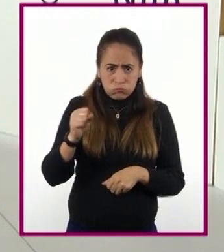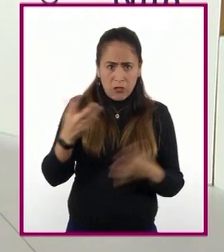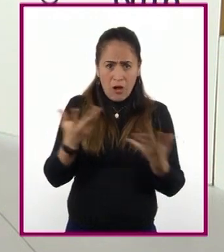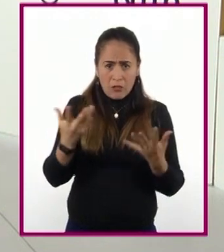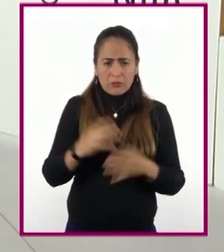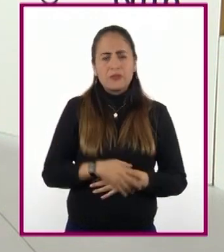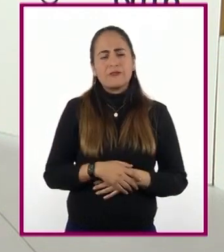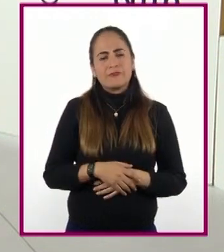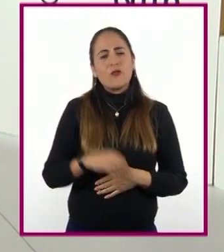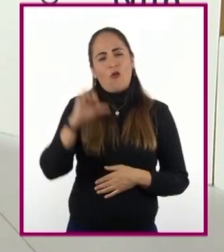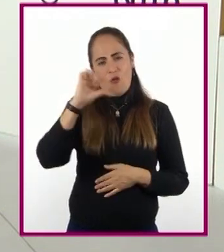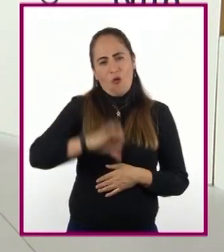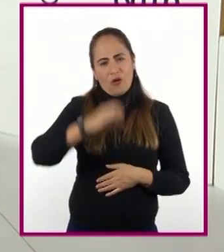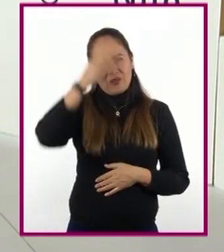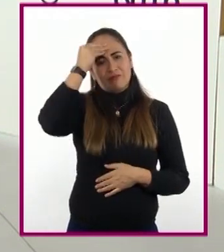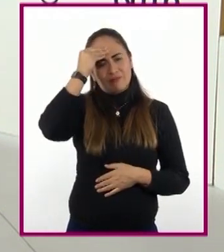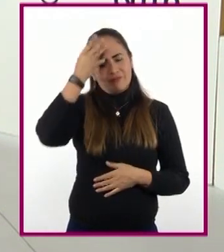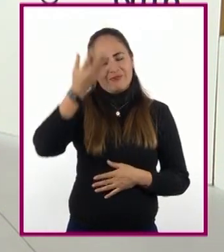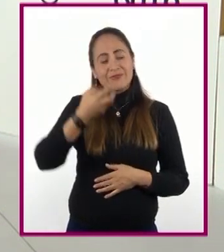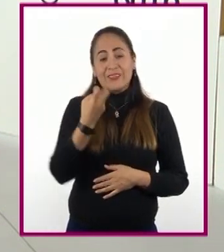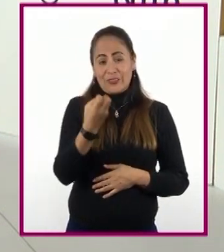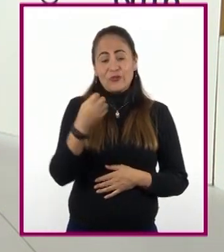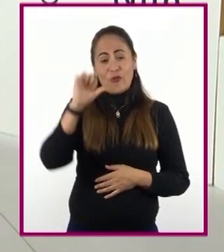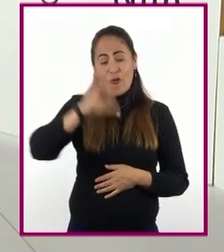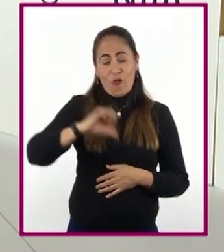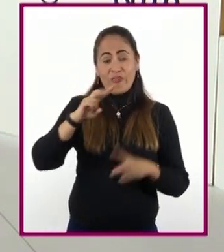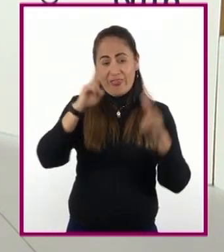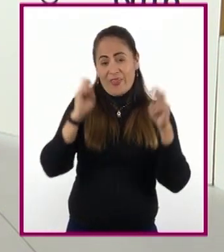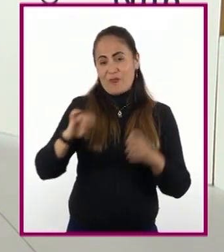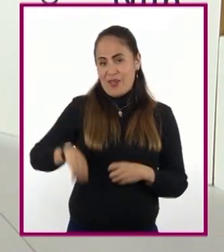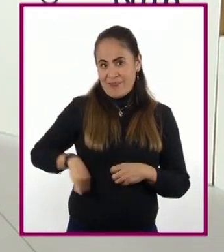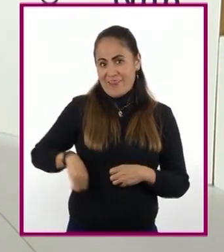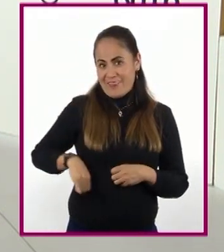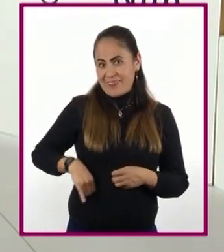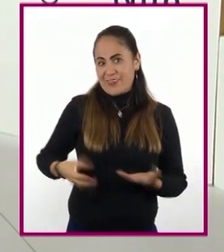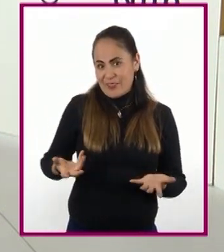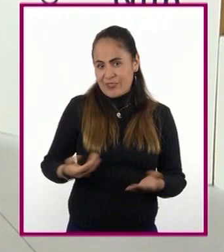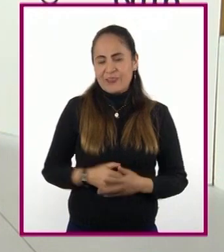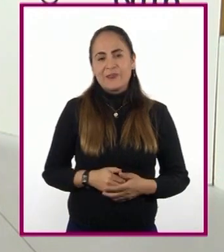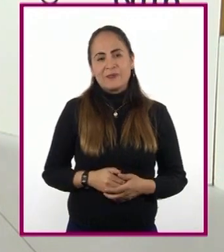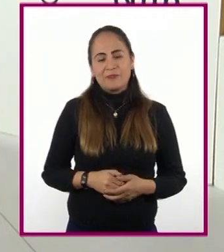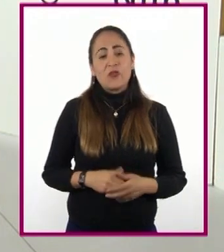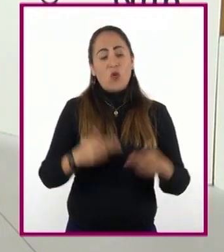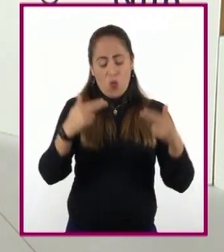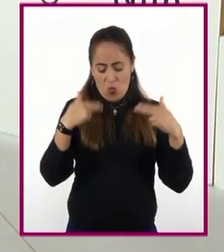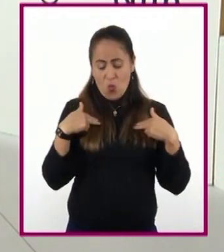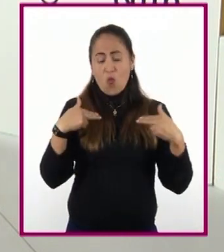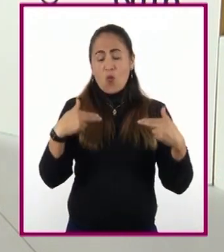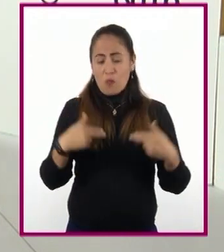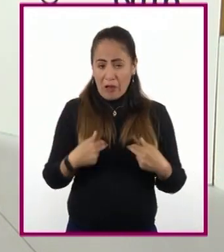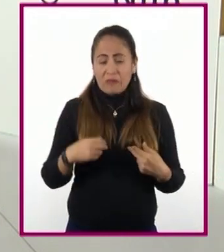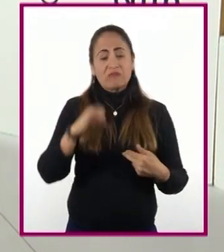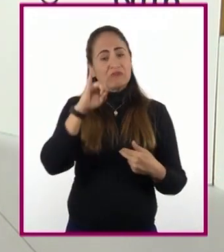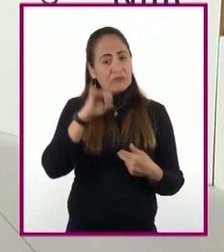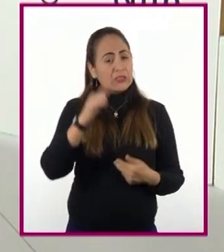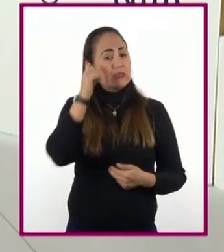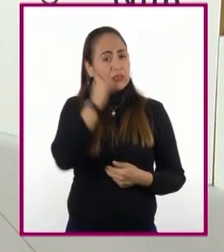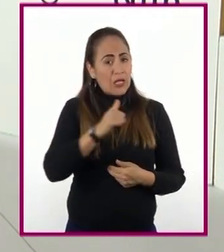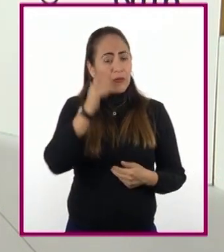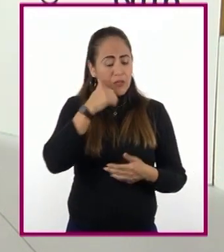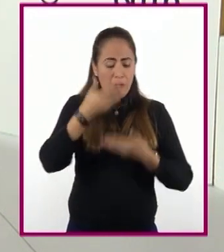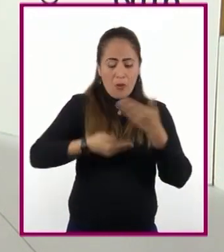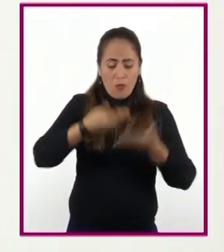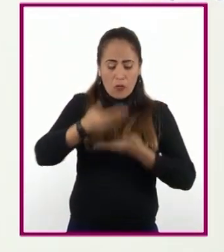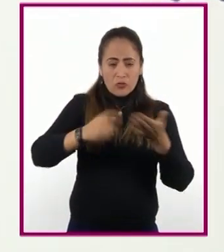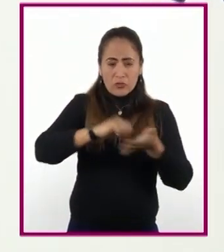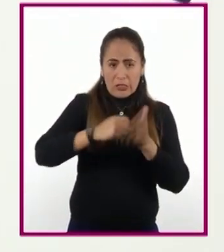sesión tratamos temas muy interesantes, ¿no creen? No cabe duda que el ser humano sigue innovando en los procesos